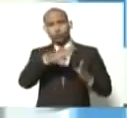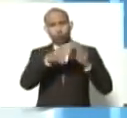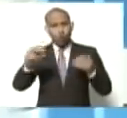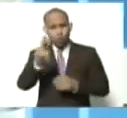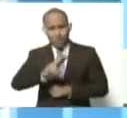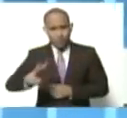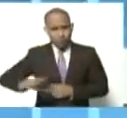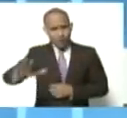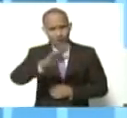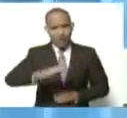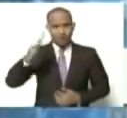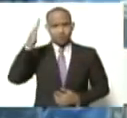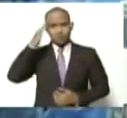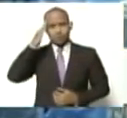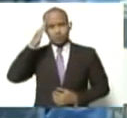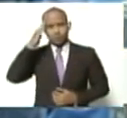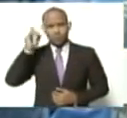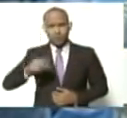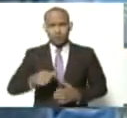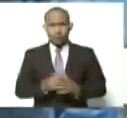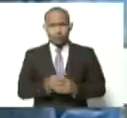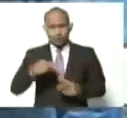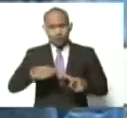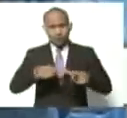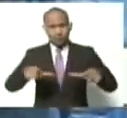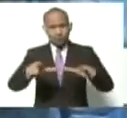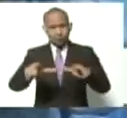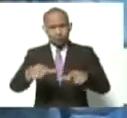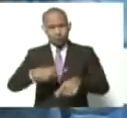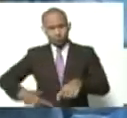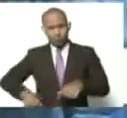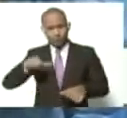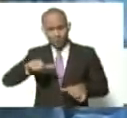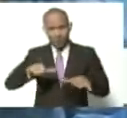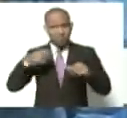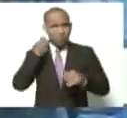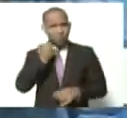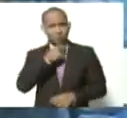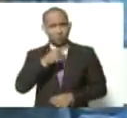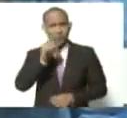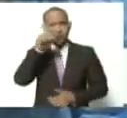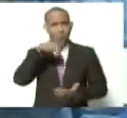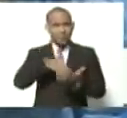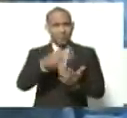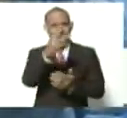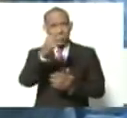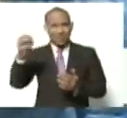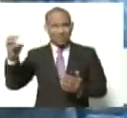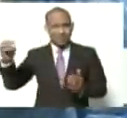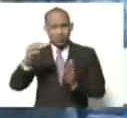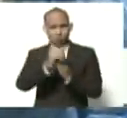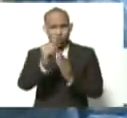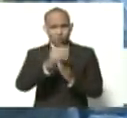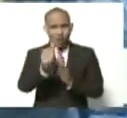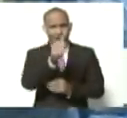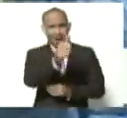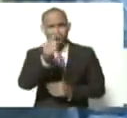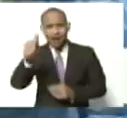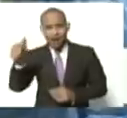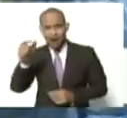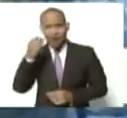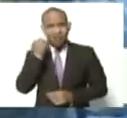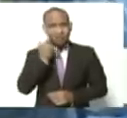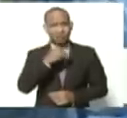actualidad una sesión de diálisis está en el sector privado en $1,300. Eso quiere decir que cada paciente tendría